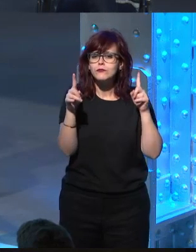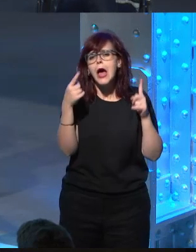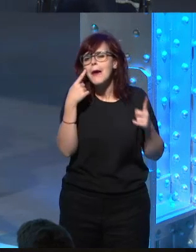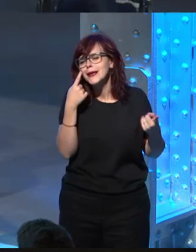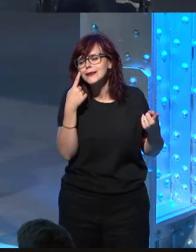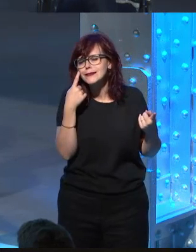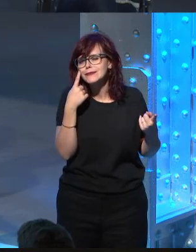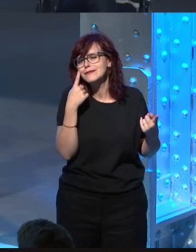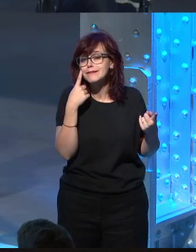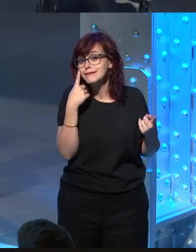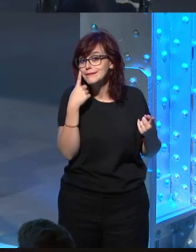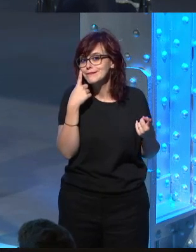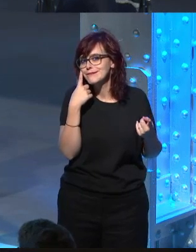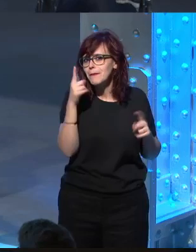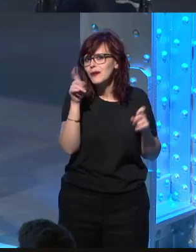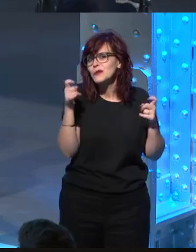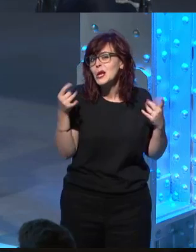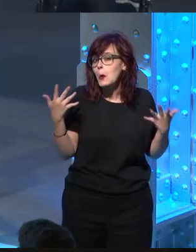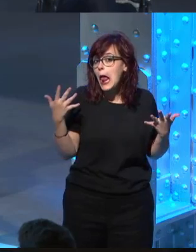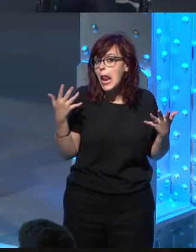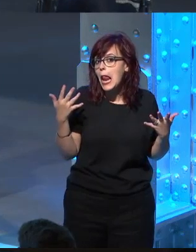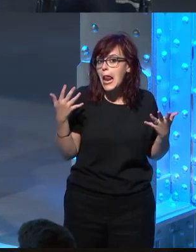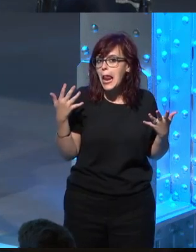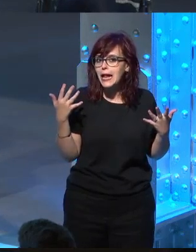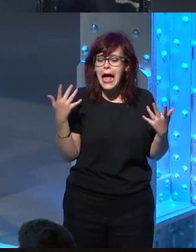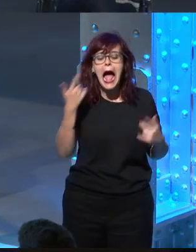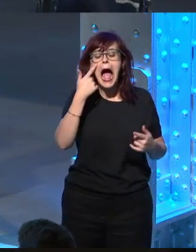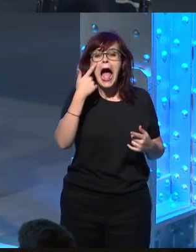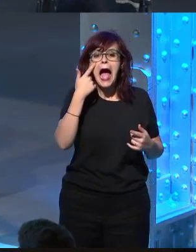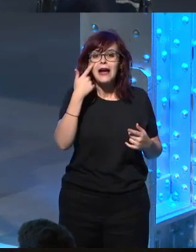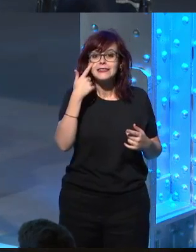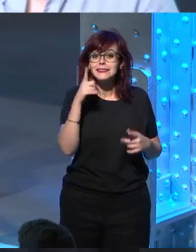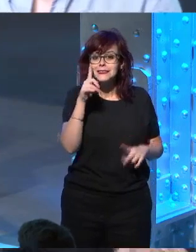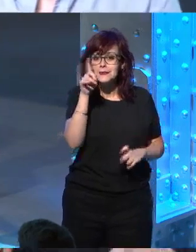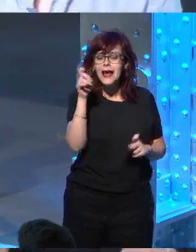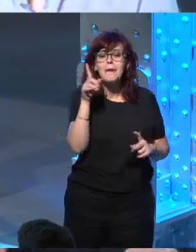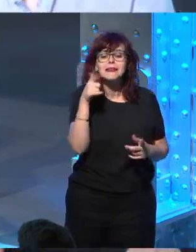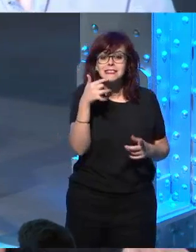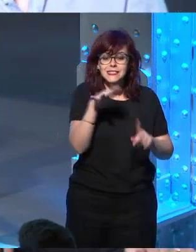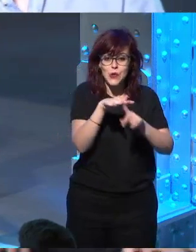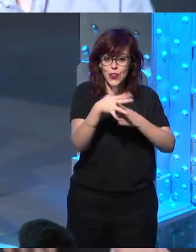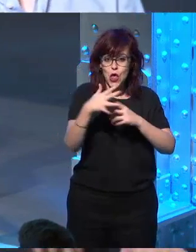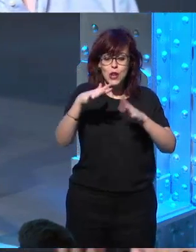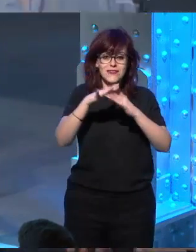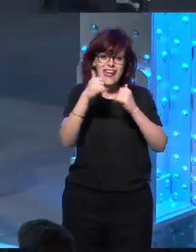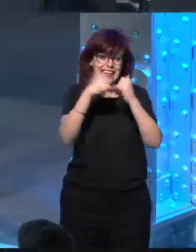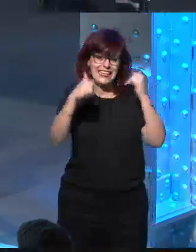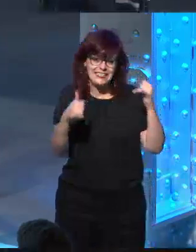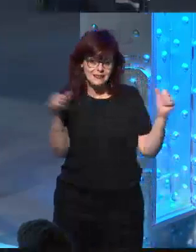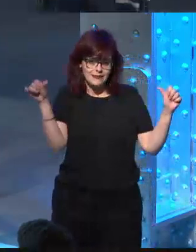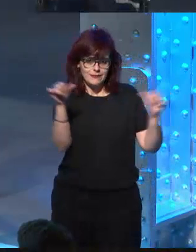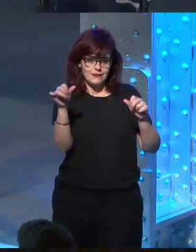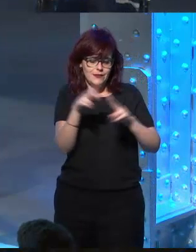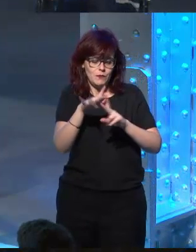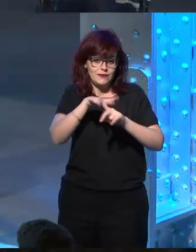bien... La pregunta sería, desde el momento en el que decís, Fácil la pregunta. ¿qué sucede con la crisis de refugiados? Sí, ¿cómo empezó